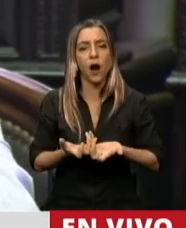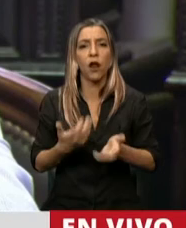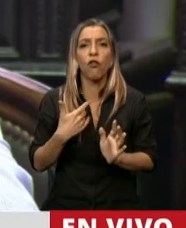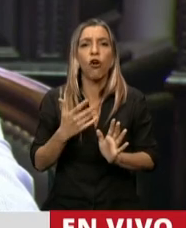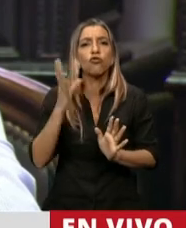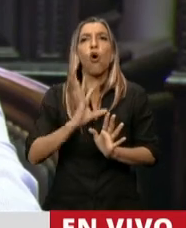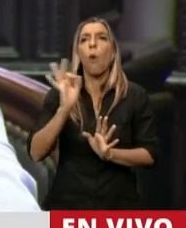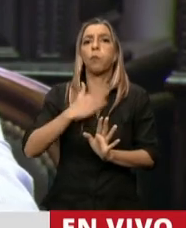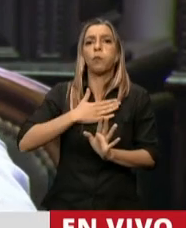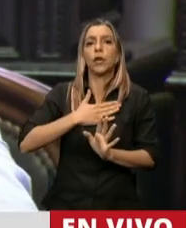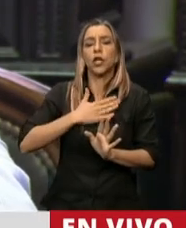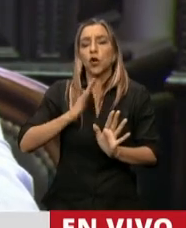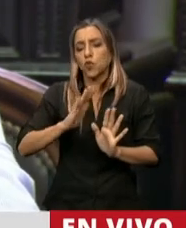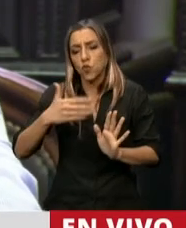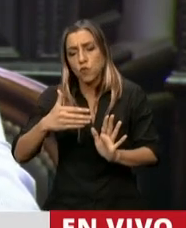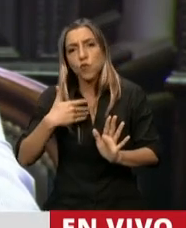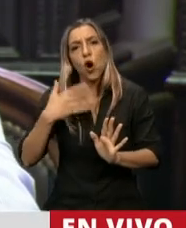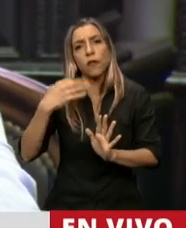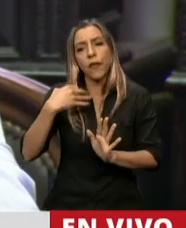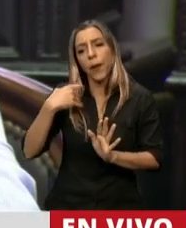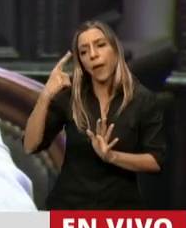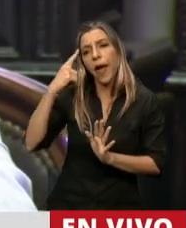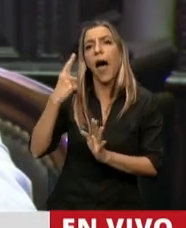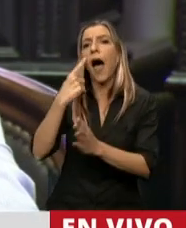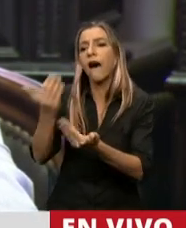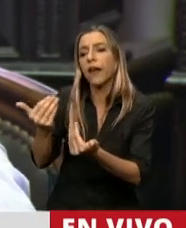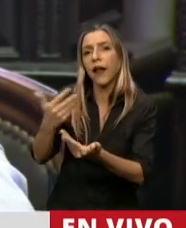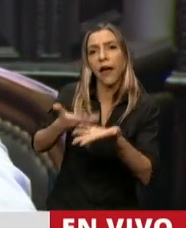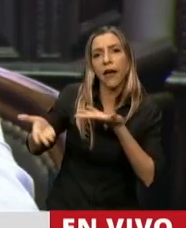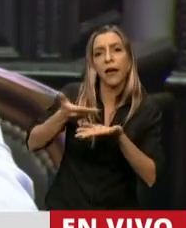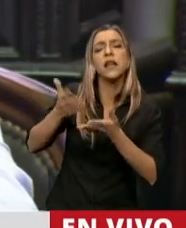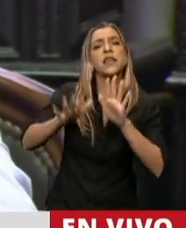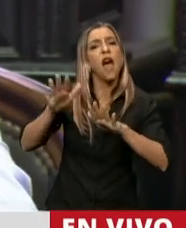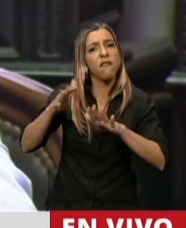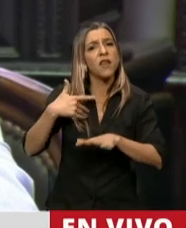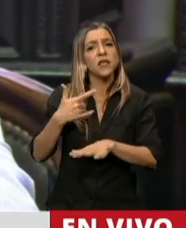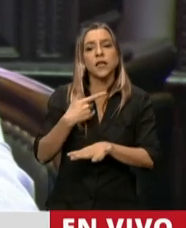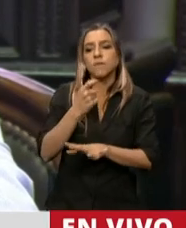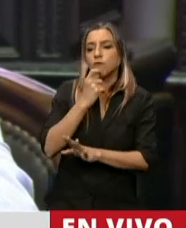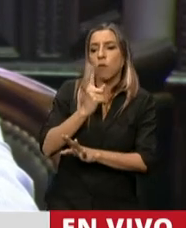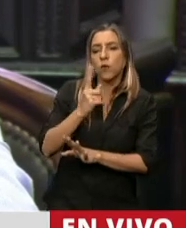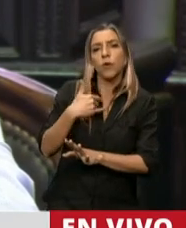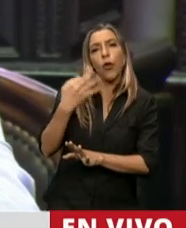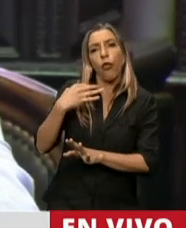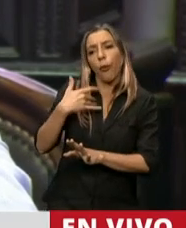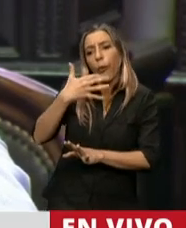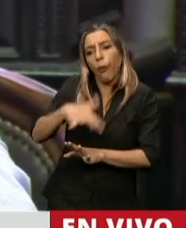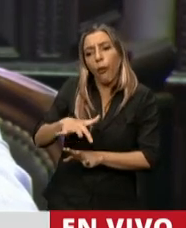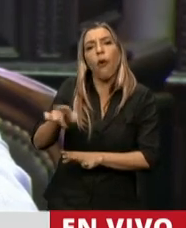piensa y a veces que se tenga que correr un poquito de lo que a uno le gustaría, ya termino, señor presidente. Digo, me parece